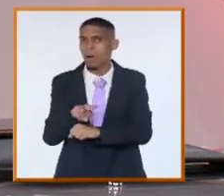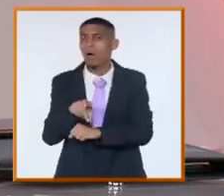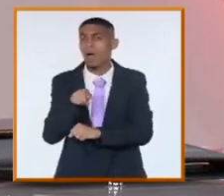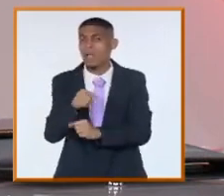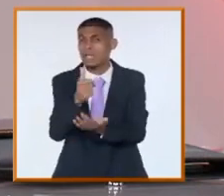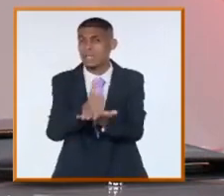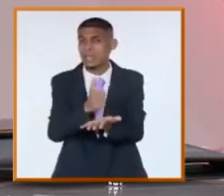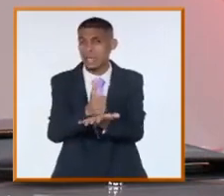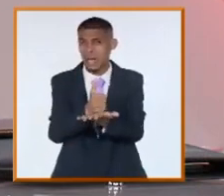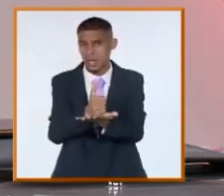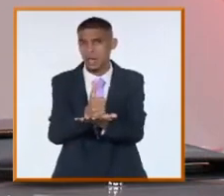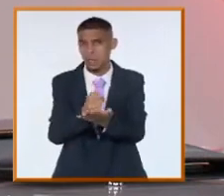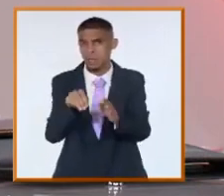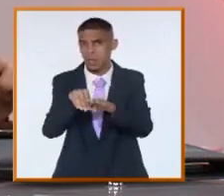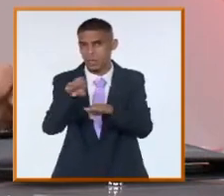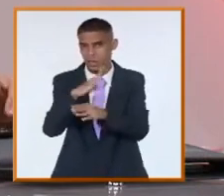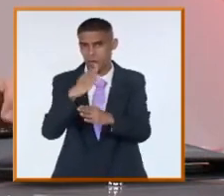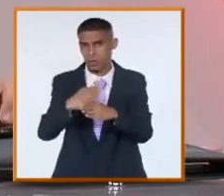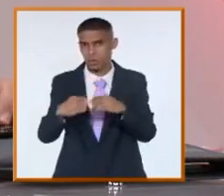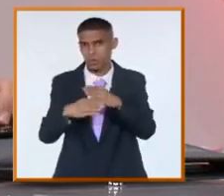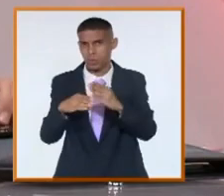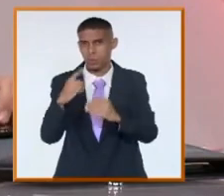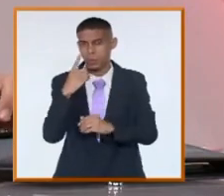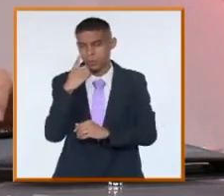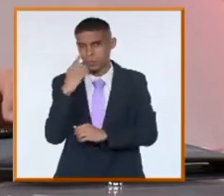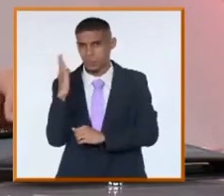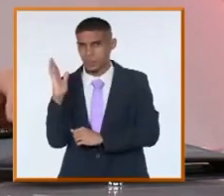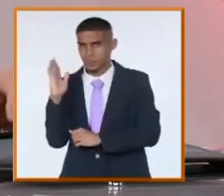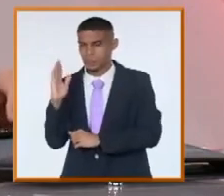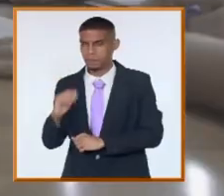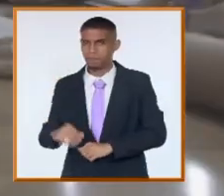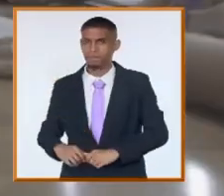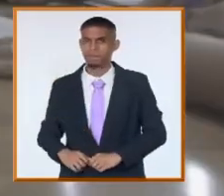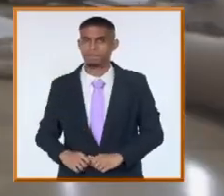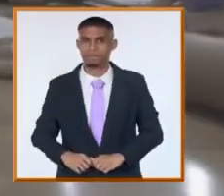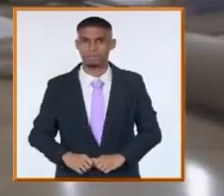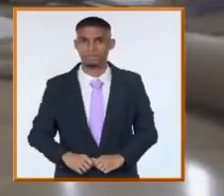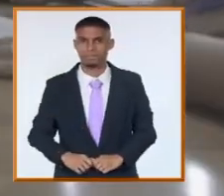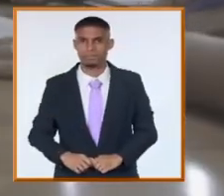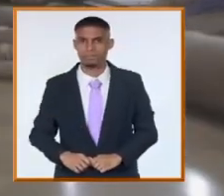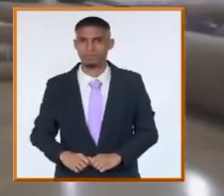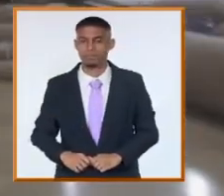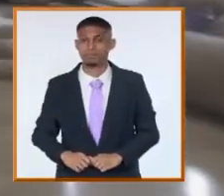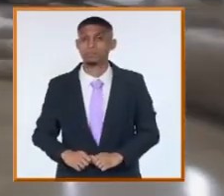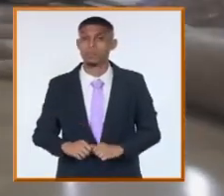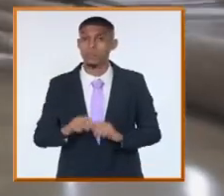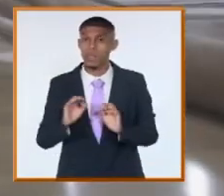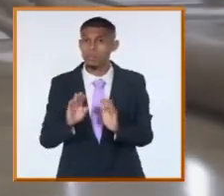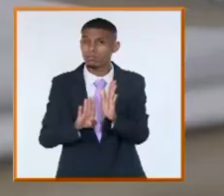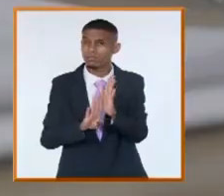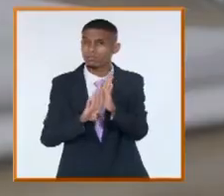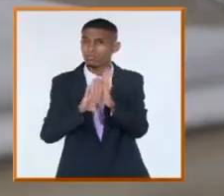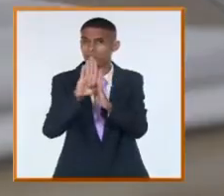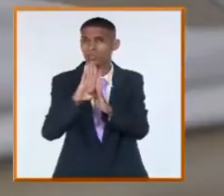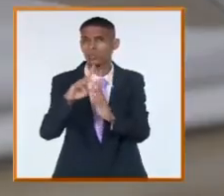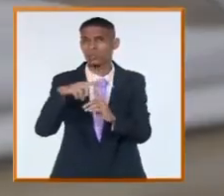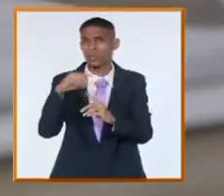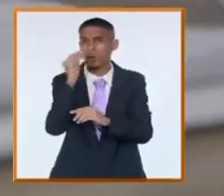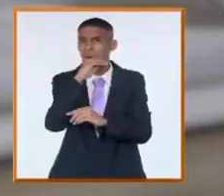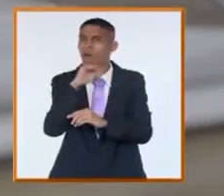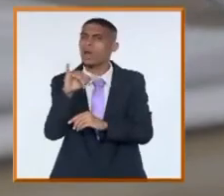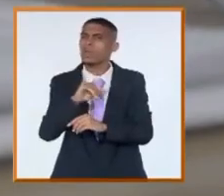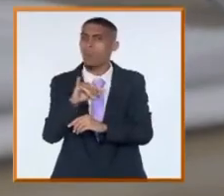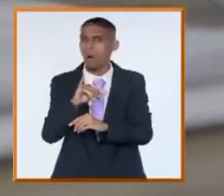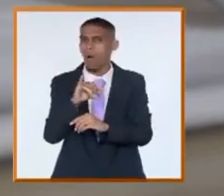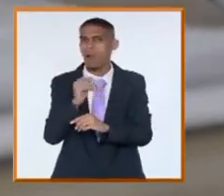la sede para tener de allí impresiones avanzar en la digitalización es también una meta